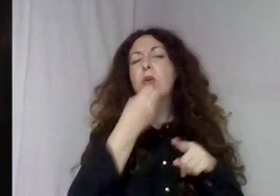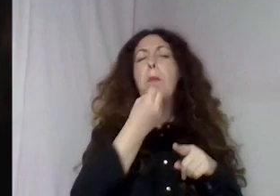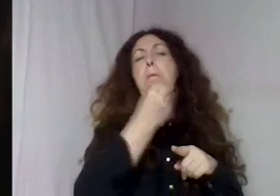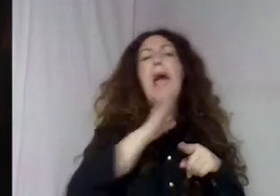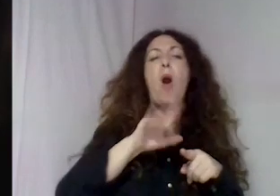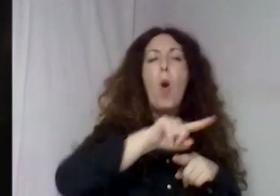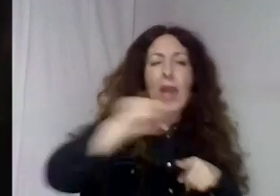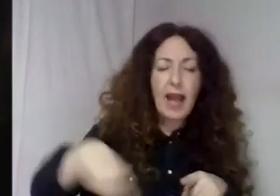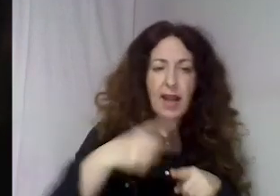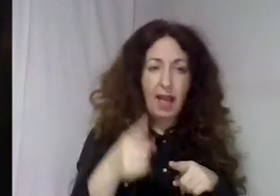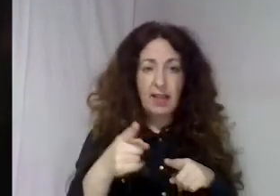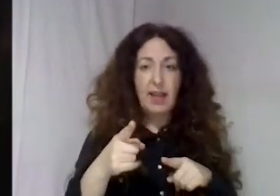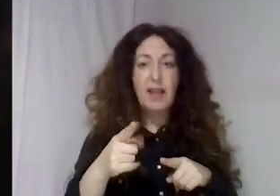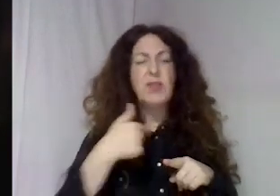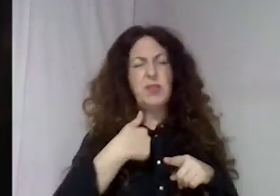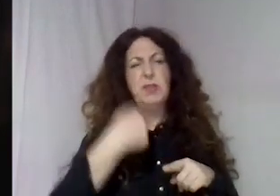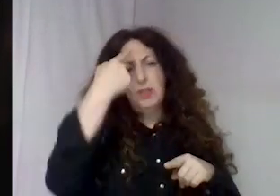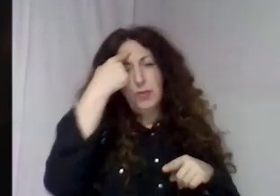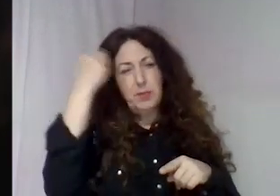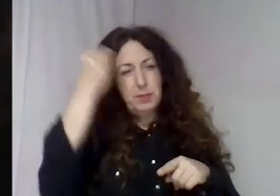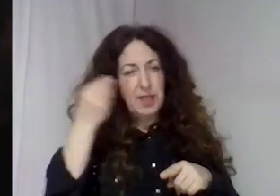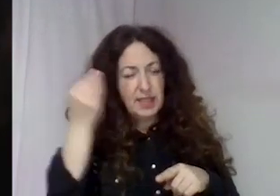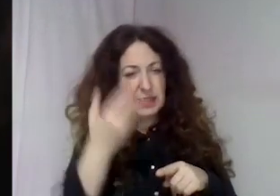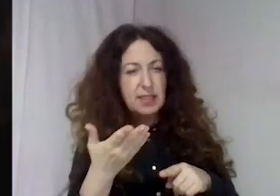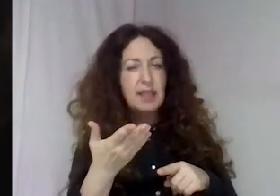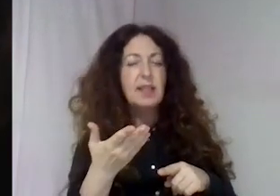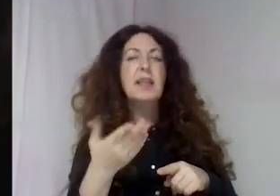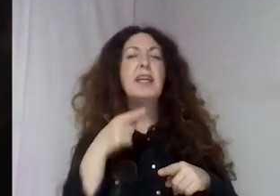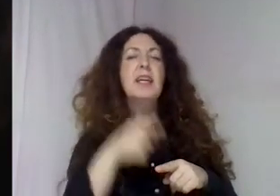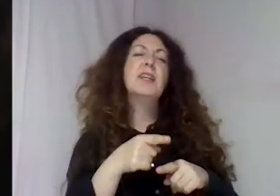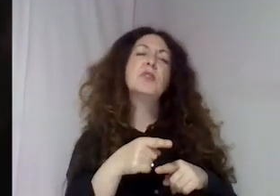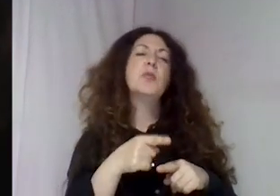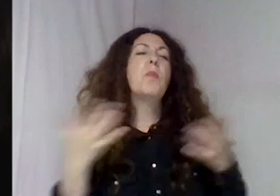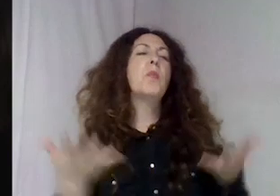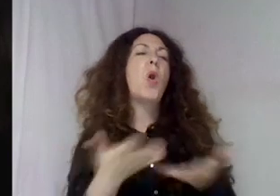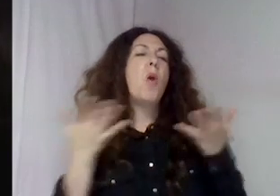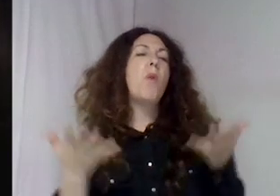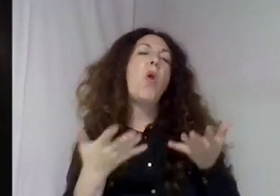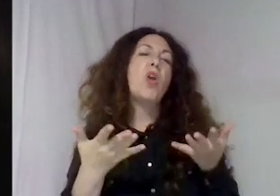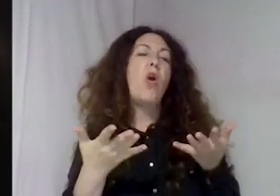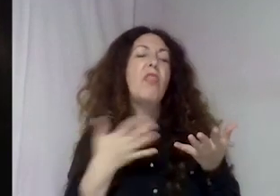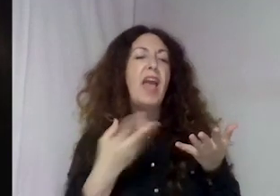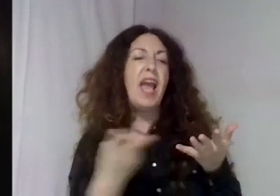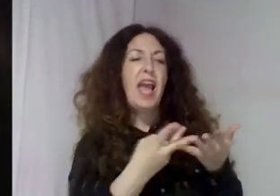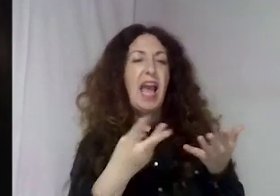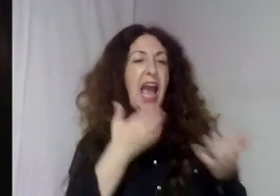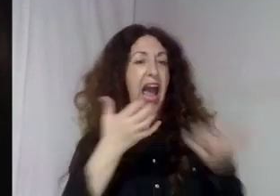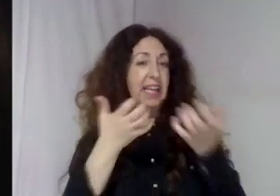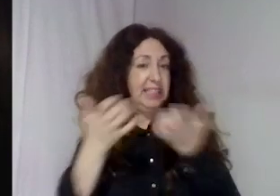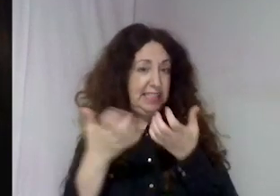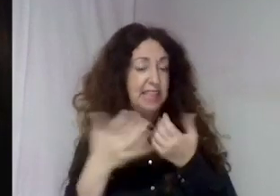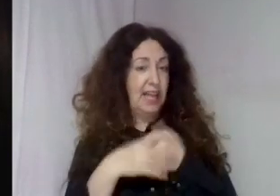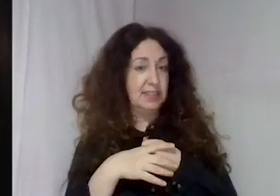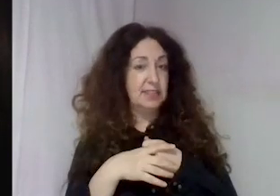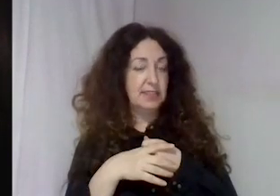es en el que yo creo que se ha producido, también hemos sido testigos de esa ruptura, o todavía estamos viviendo esa ruptura